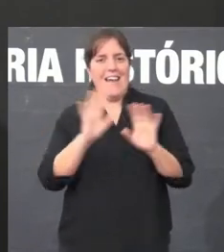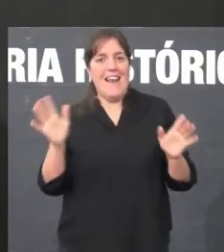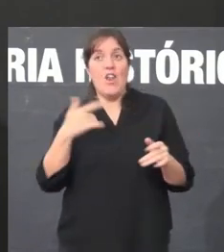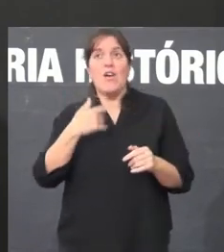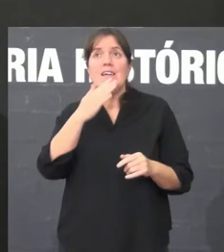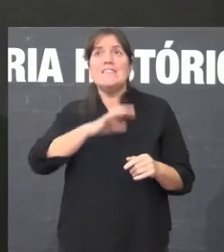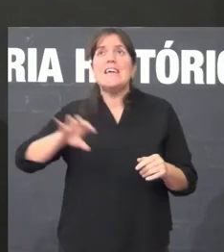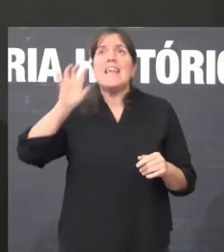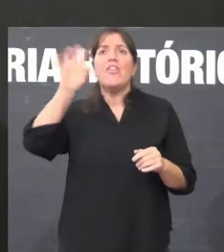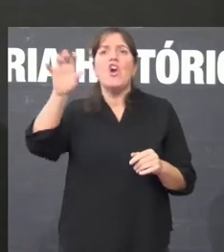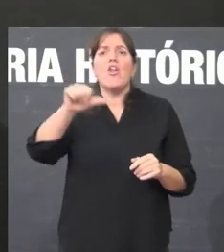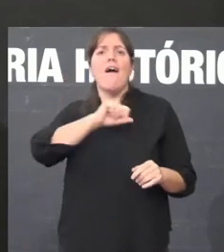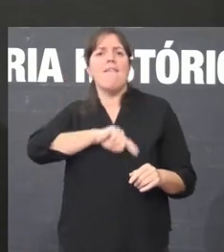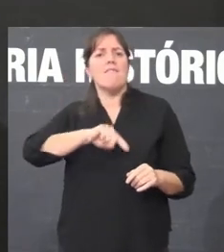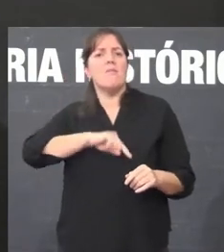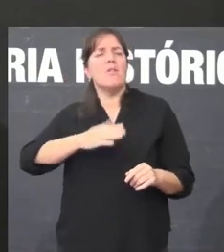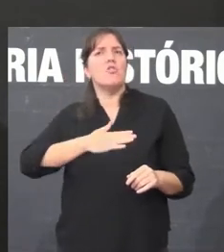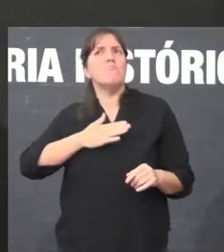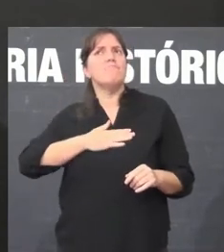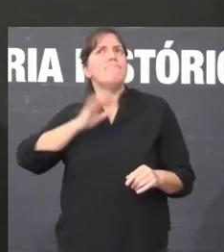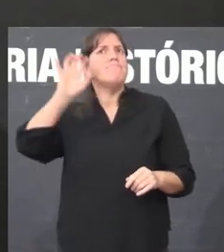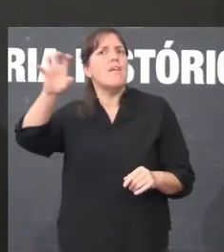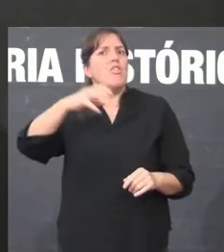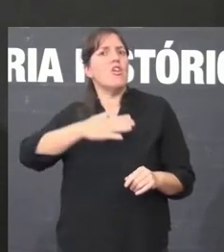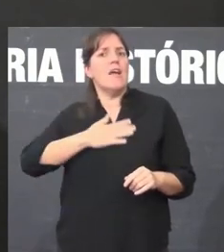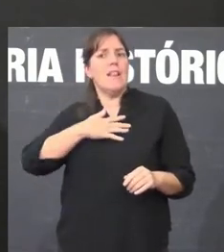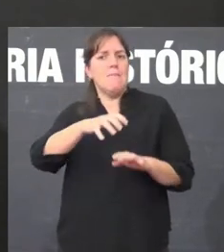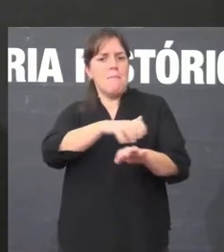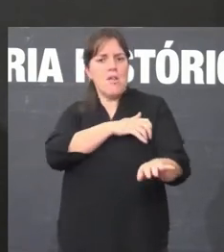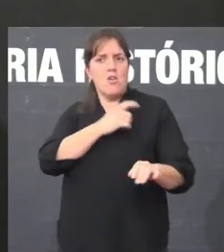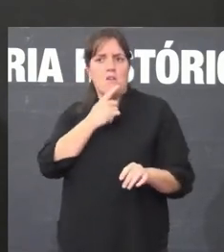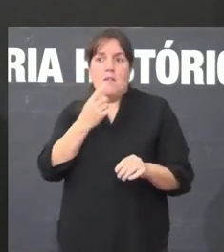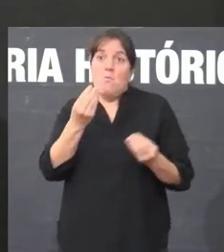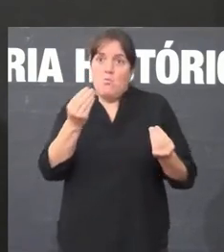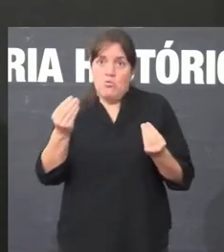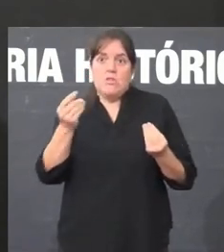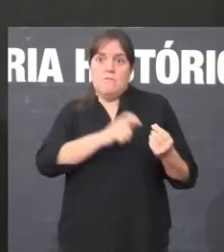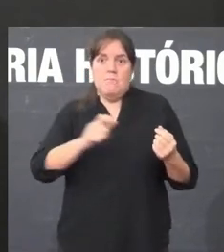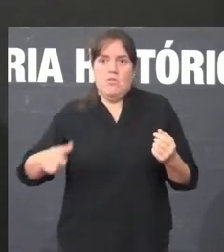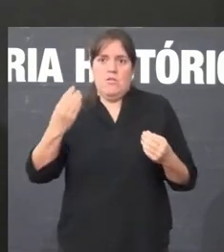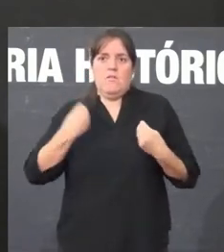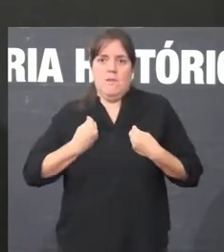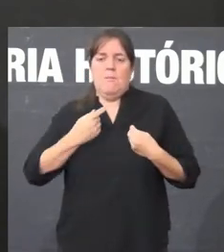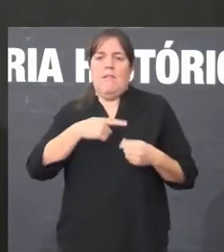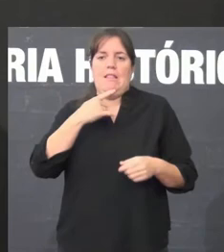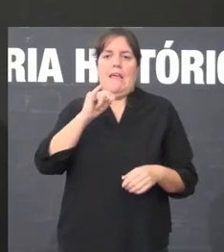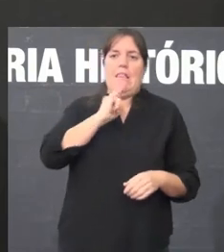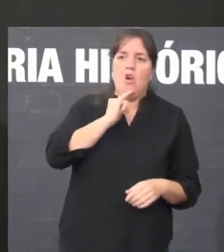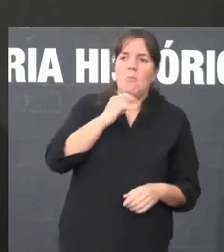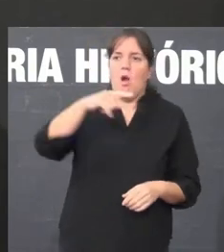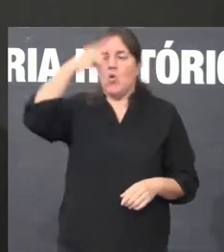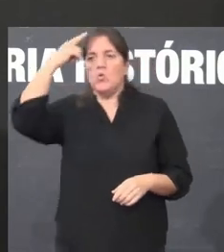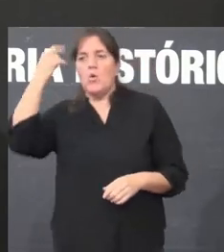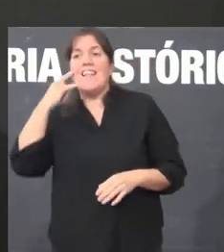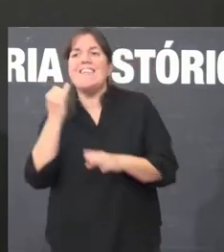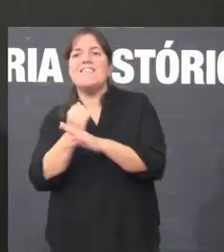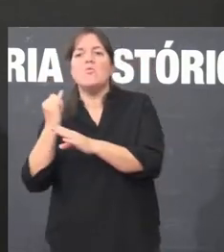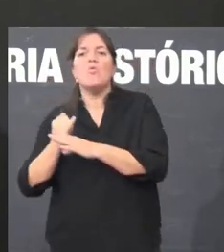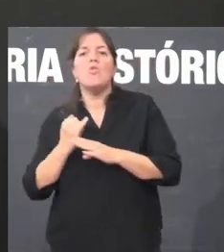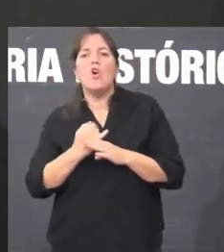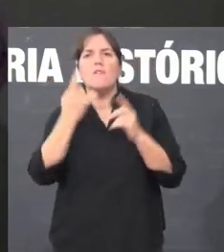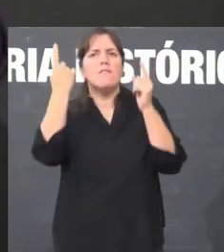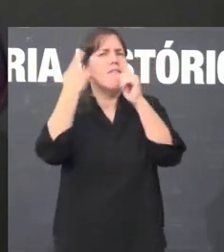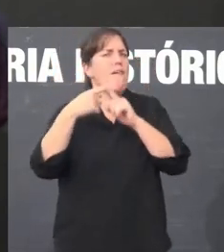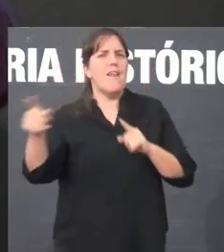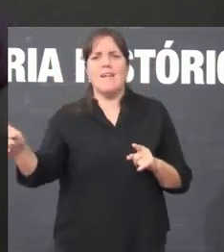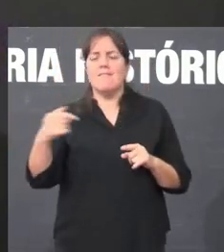nacional, de sentimiento nacional, una gran parte de la población. Idiomático, cultural, de instituciones